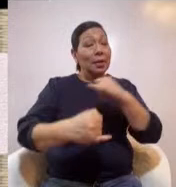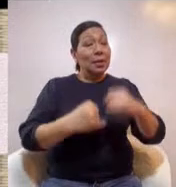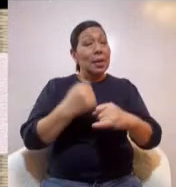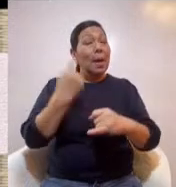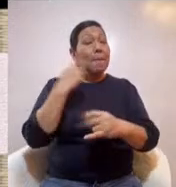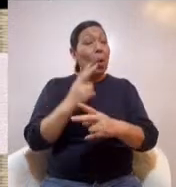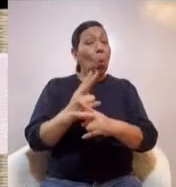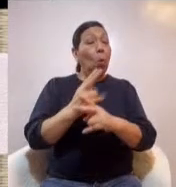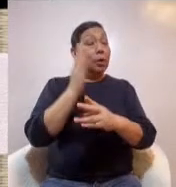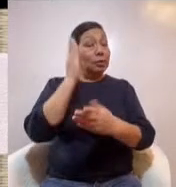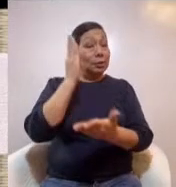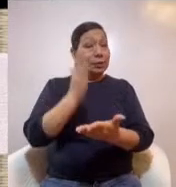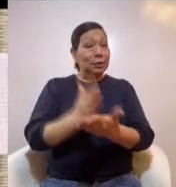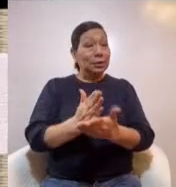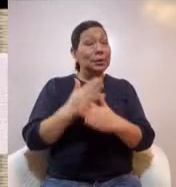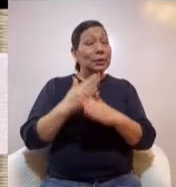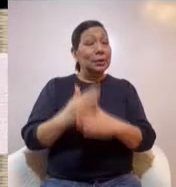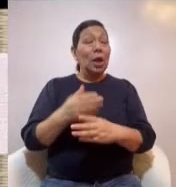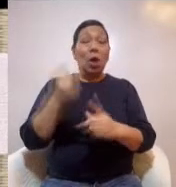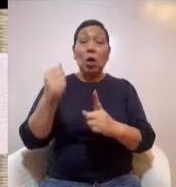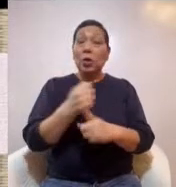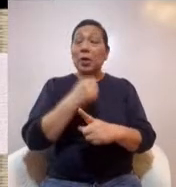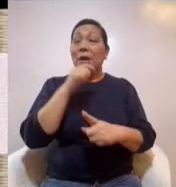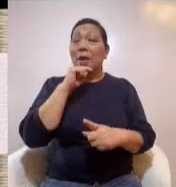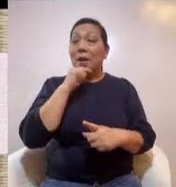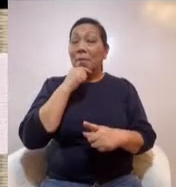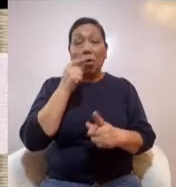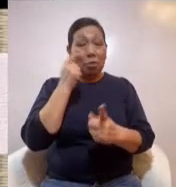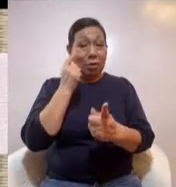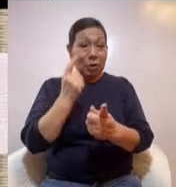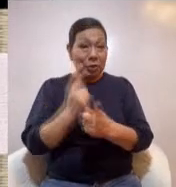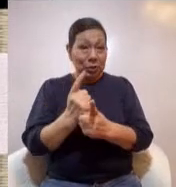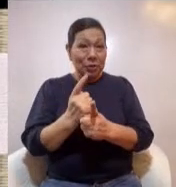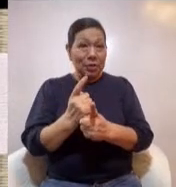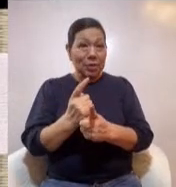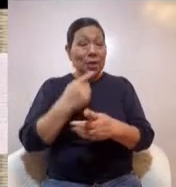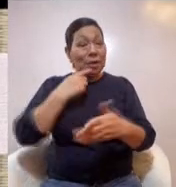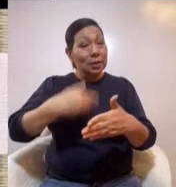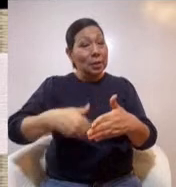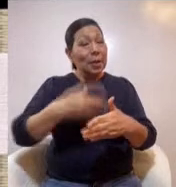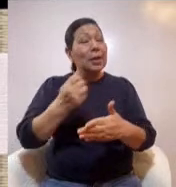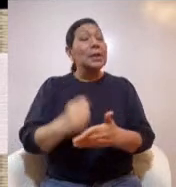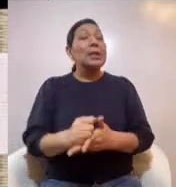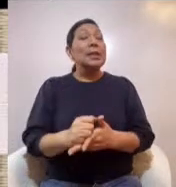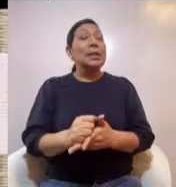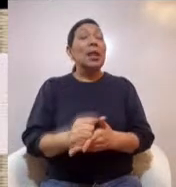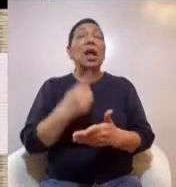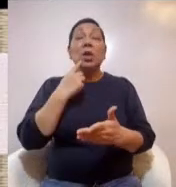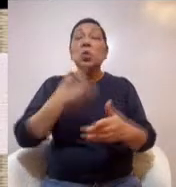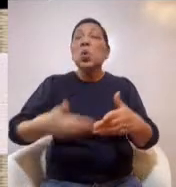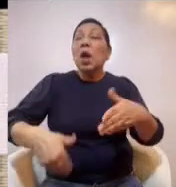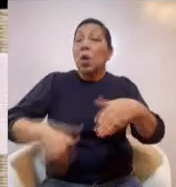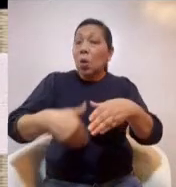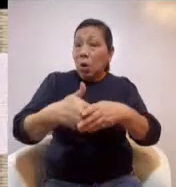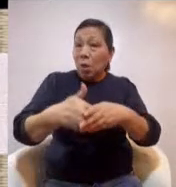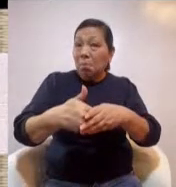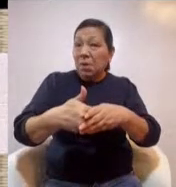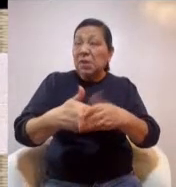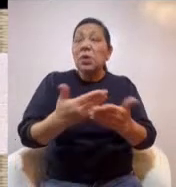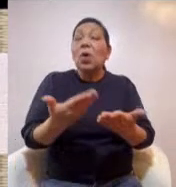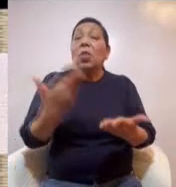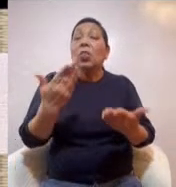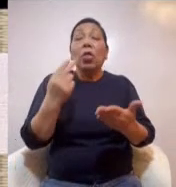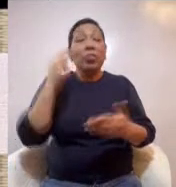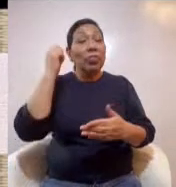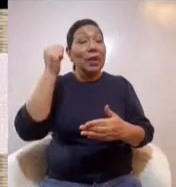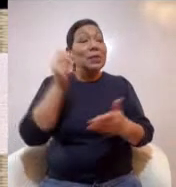Convención Interamericana para Prevenir, Sancionar y Erradicar la Violencia contra la Mujer, mejor conocida como la Convención de Belén do Pará, es una convención